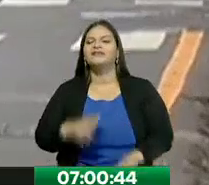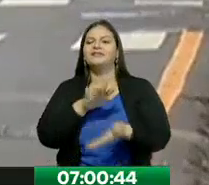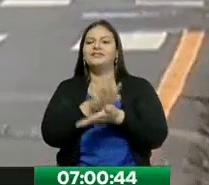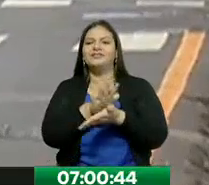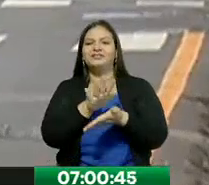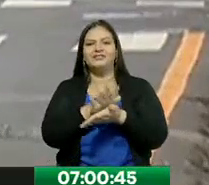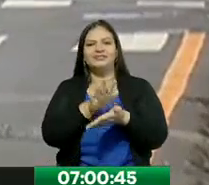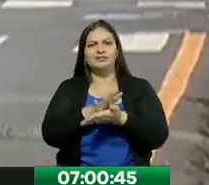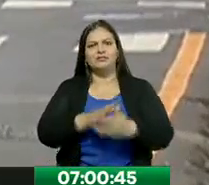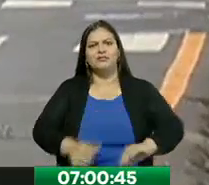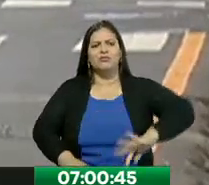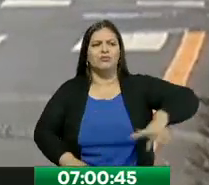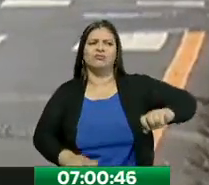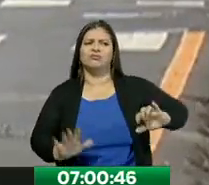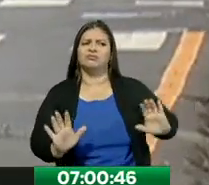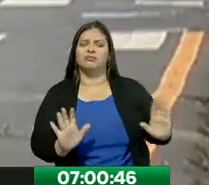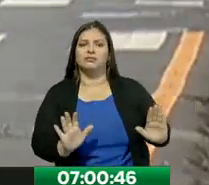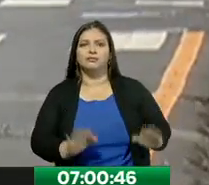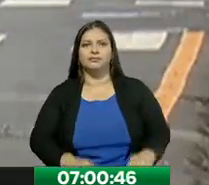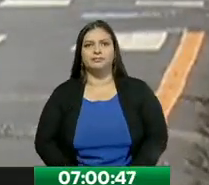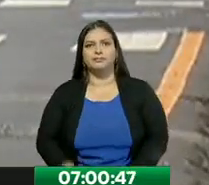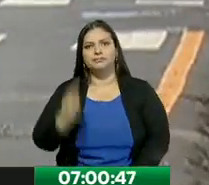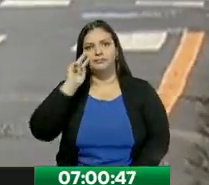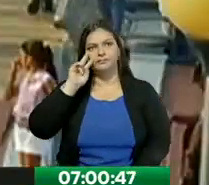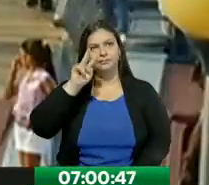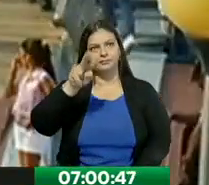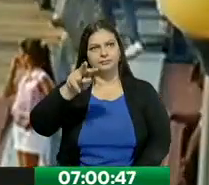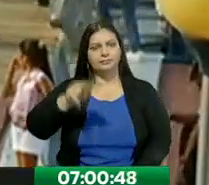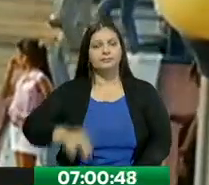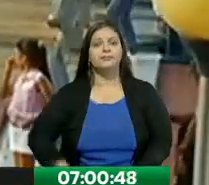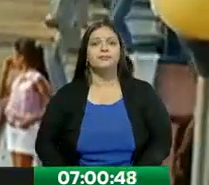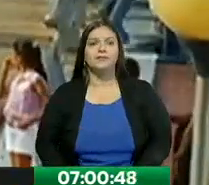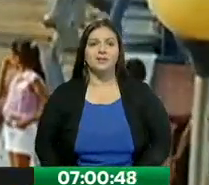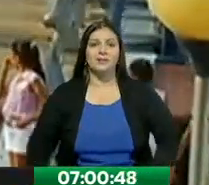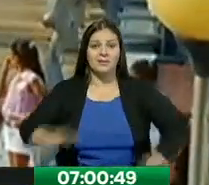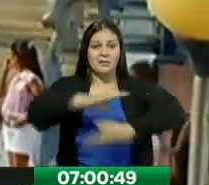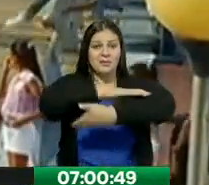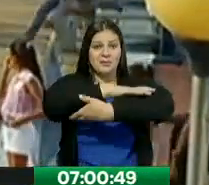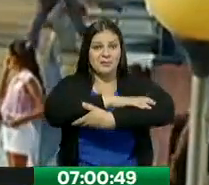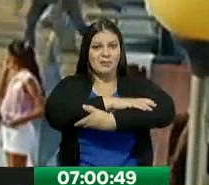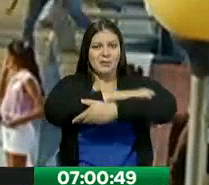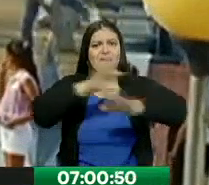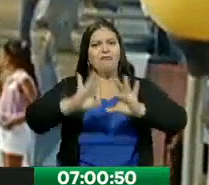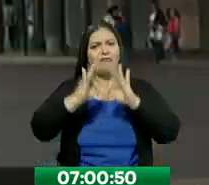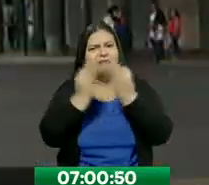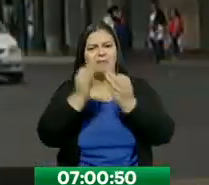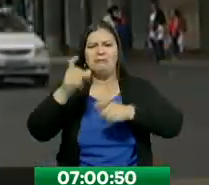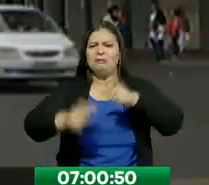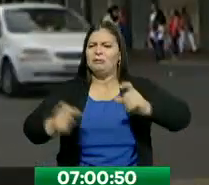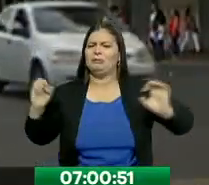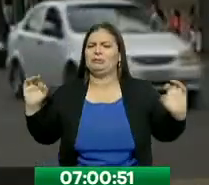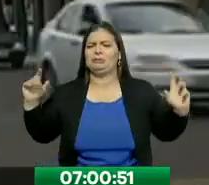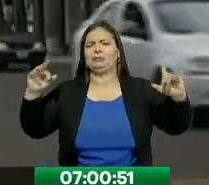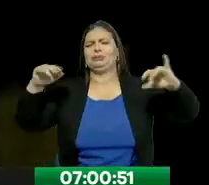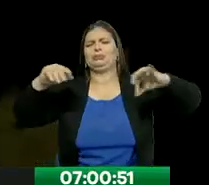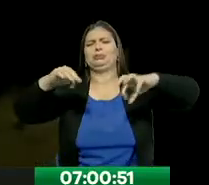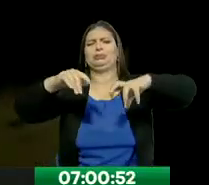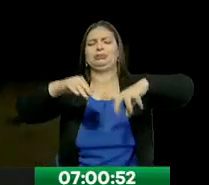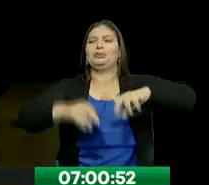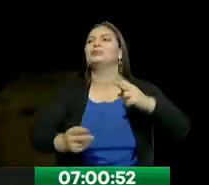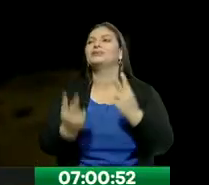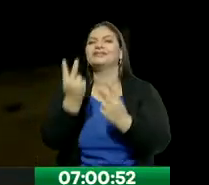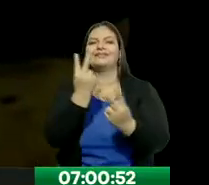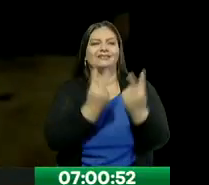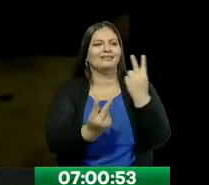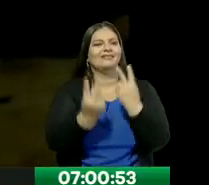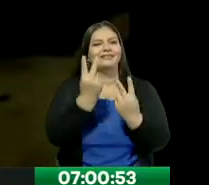calle Olmedo hasta el ingreso al túnel, con miles de ciudadanos queriendo pasear en familia. Además, una caravana de carros tuning con ruidos en los